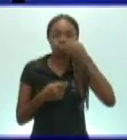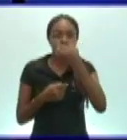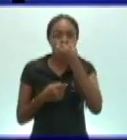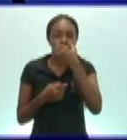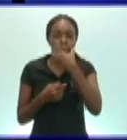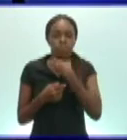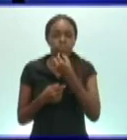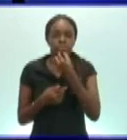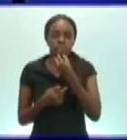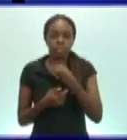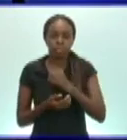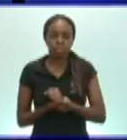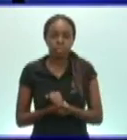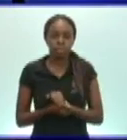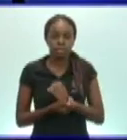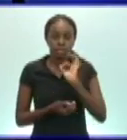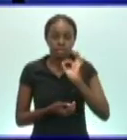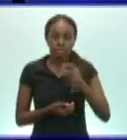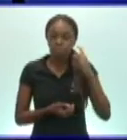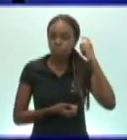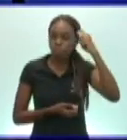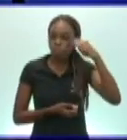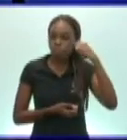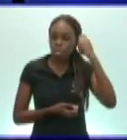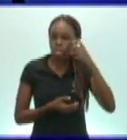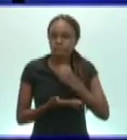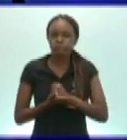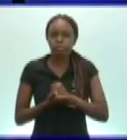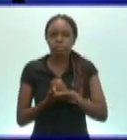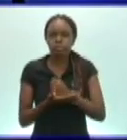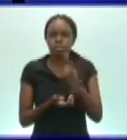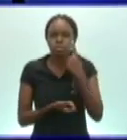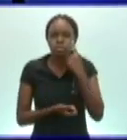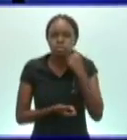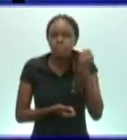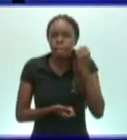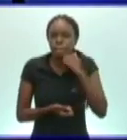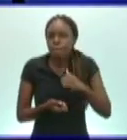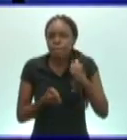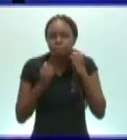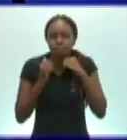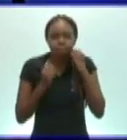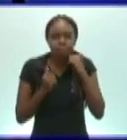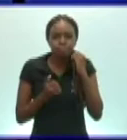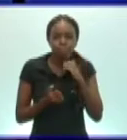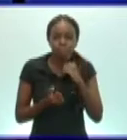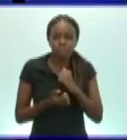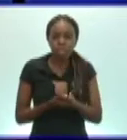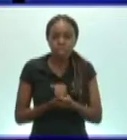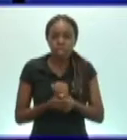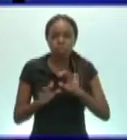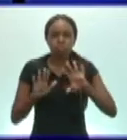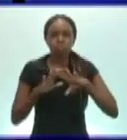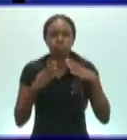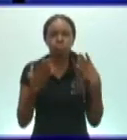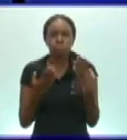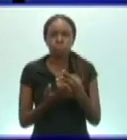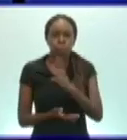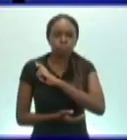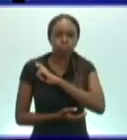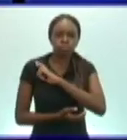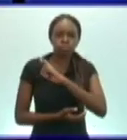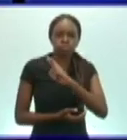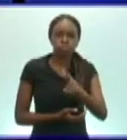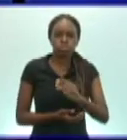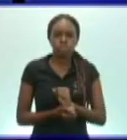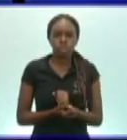Céspedes. Este documental les permitirá conocer más profundamente la trayectoria revolucionaria